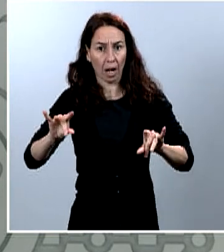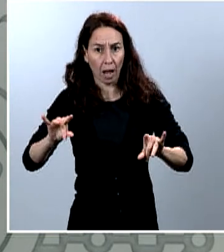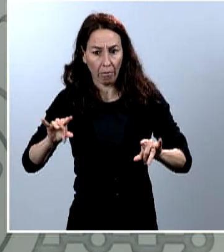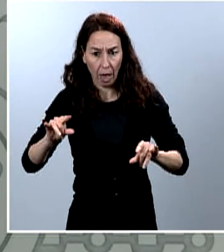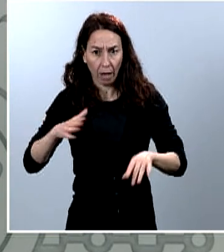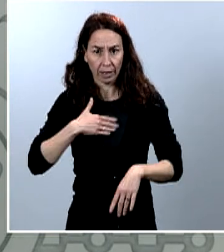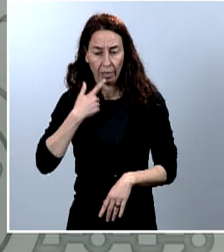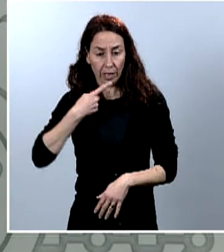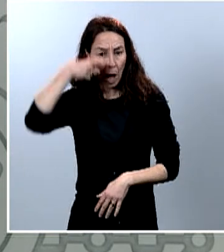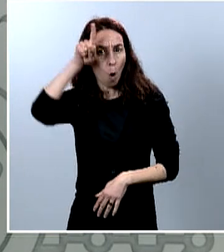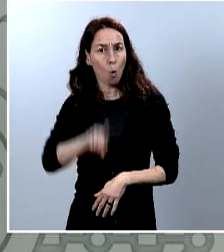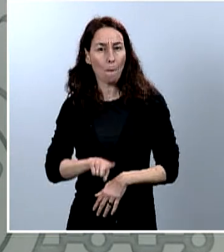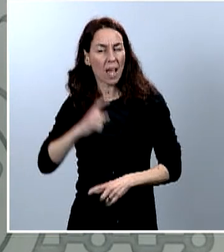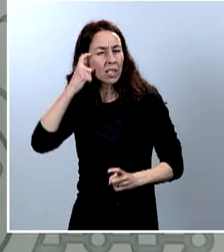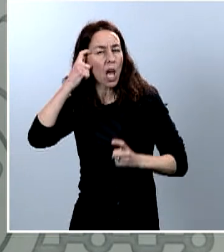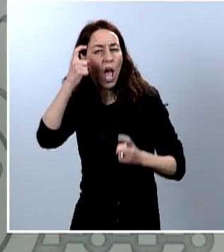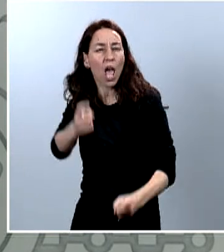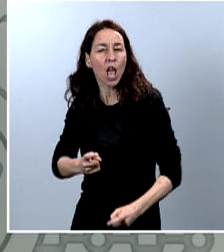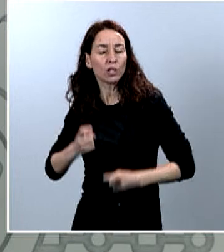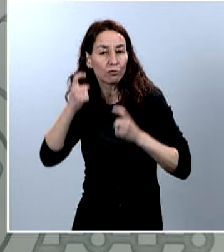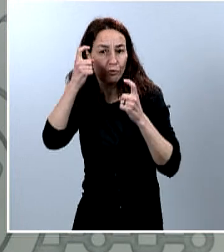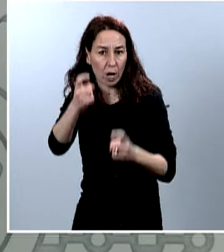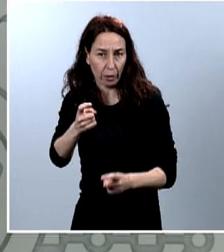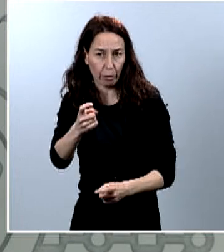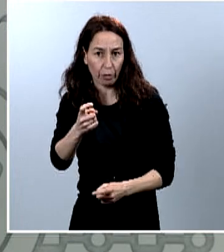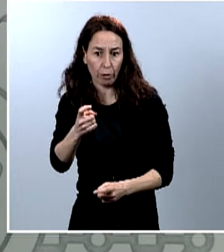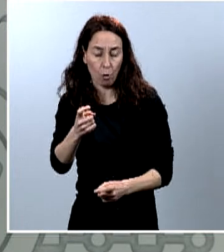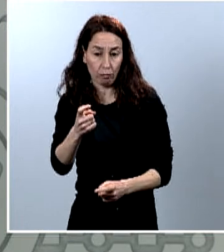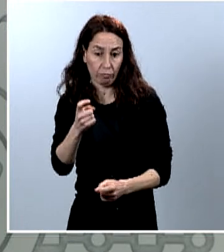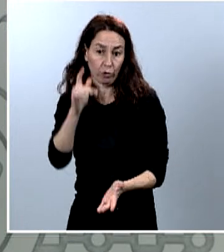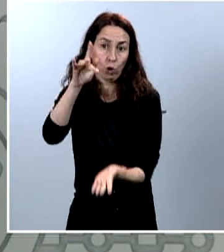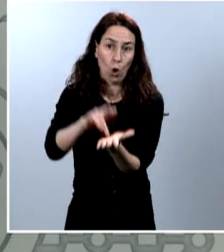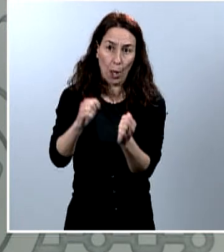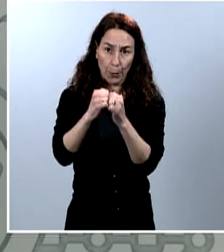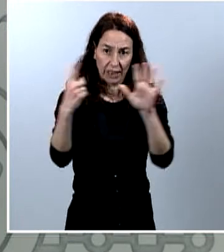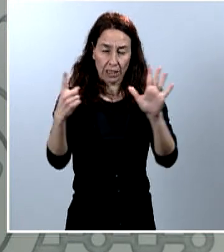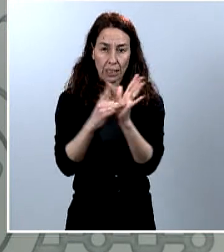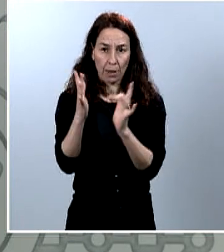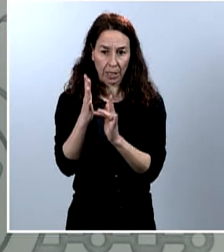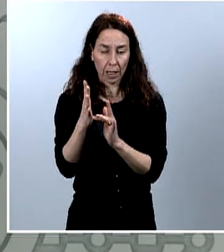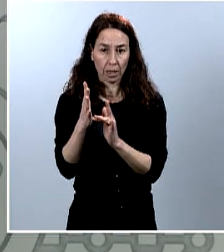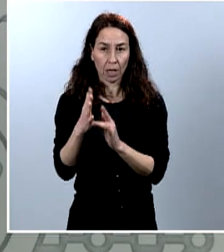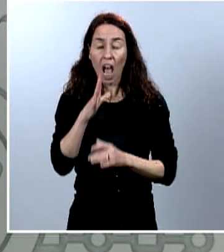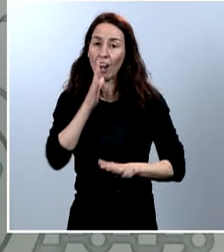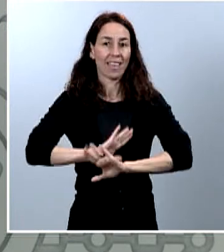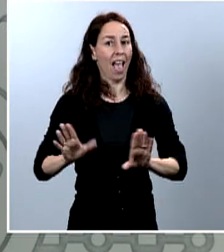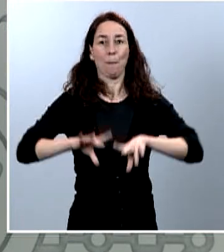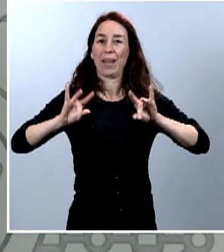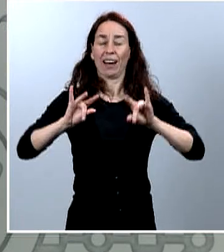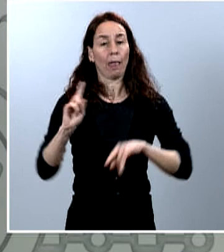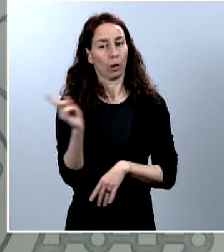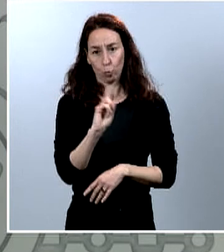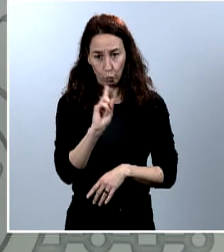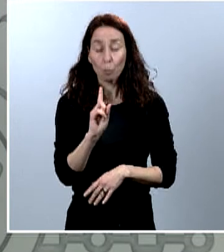lo que el día 26 habremos hecho durante un mes y medio, pero también se entiende que en ese proceso de transición se tienen